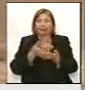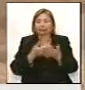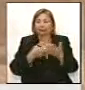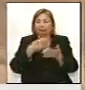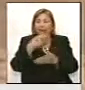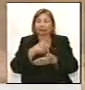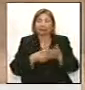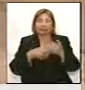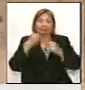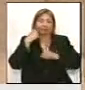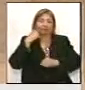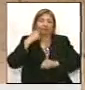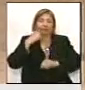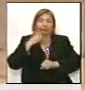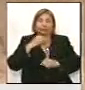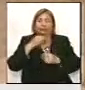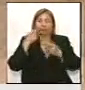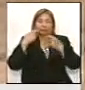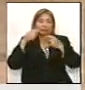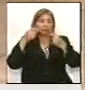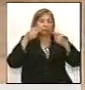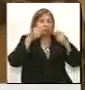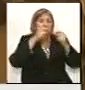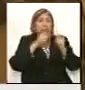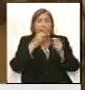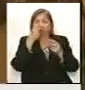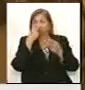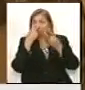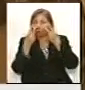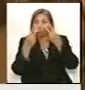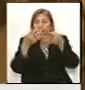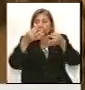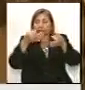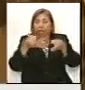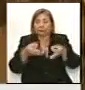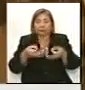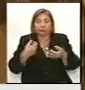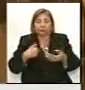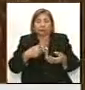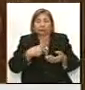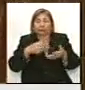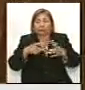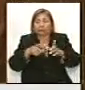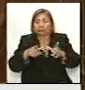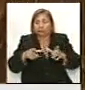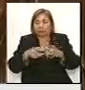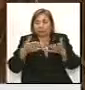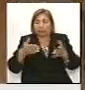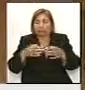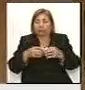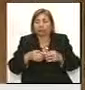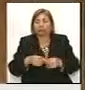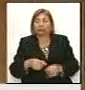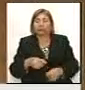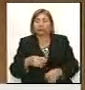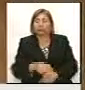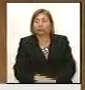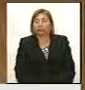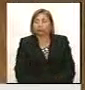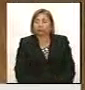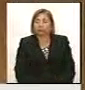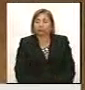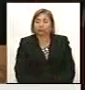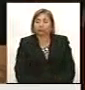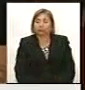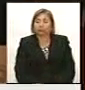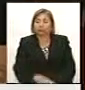para fortalecer el turismo cultural y el sentido de pertenencia territorial en el entorno del monumento.